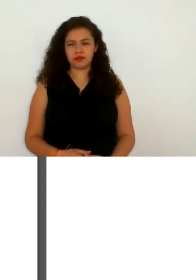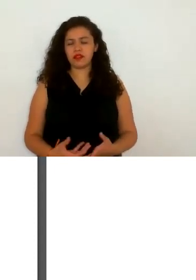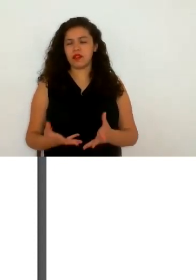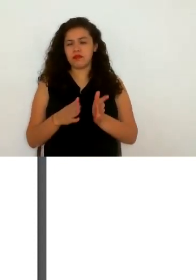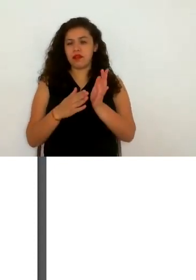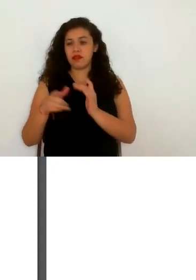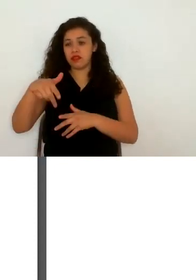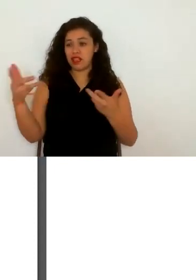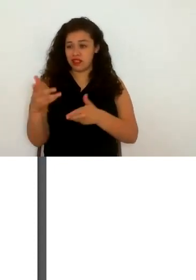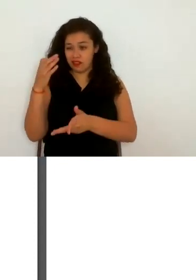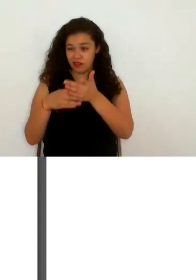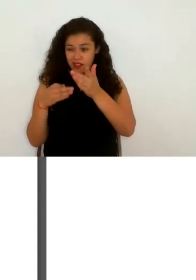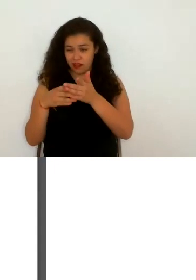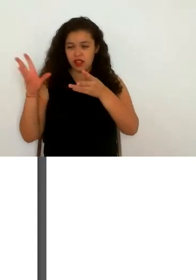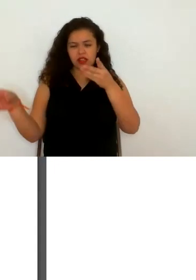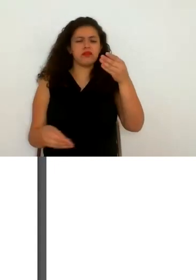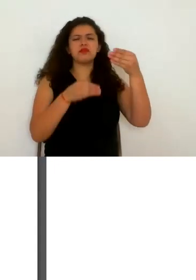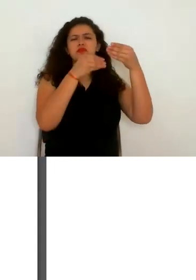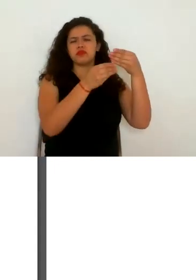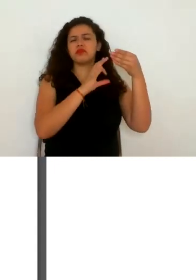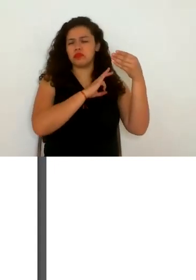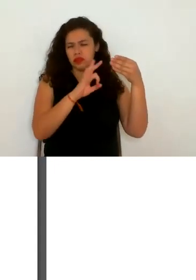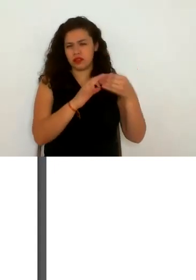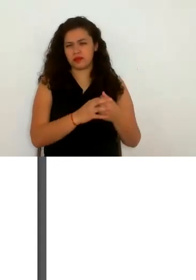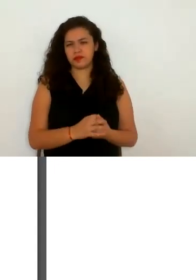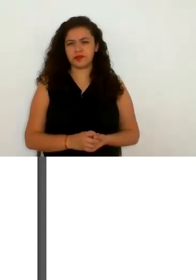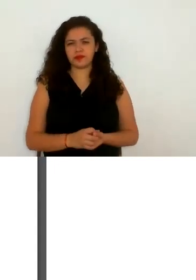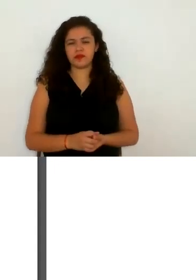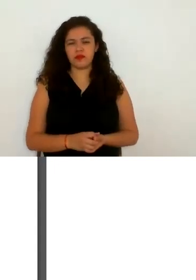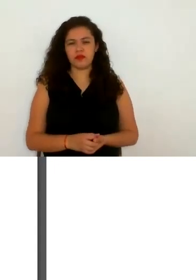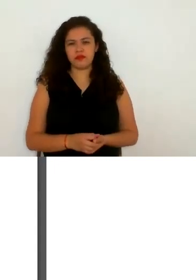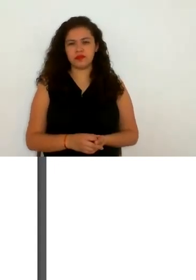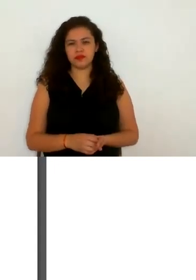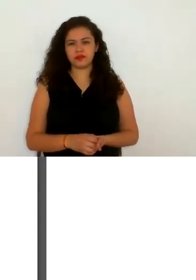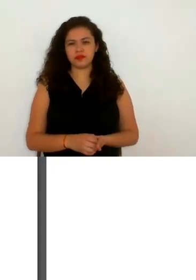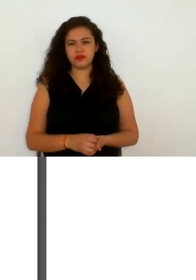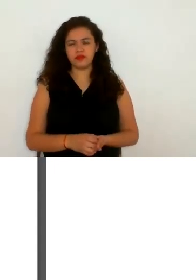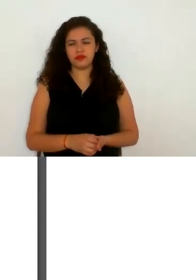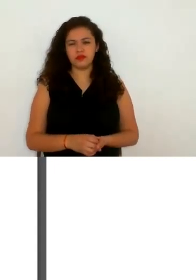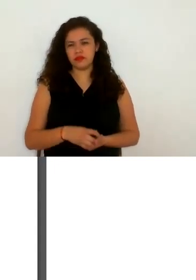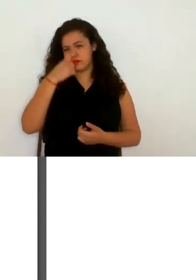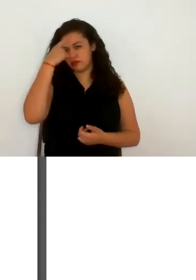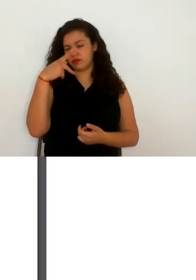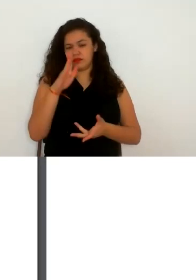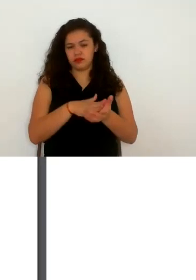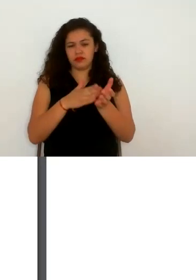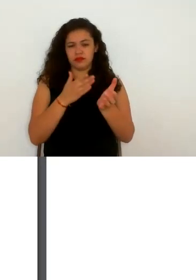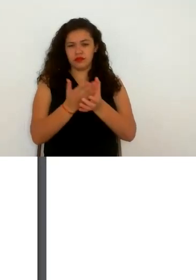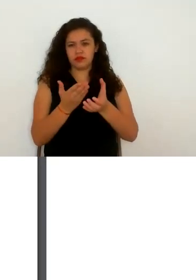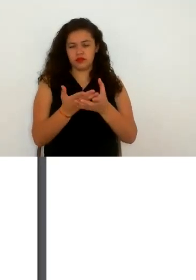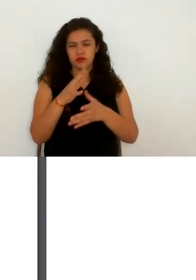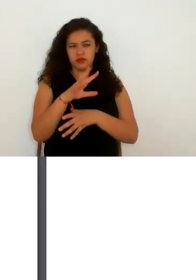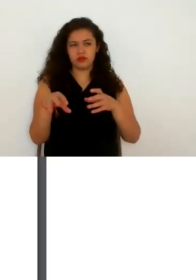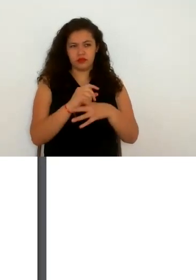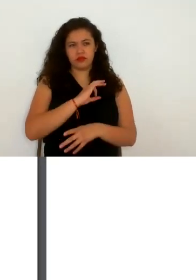ustedes generan ya de manera interna para poder tener un expediente laboral completo.